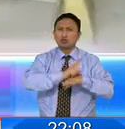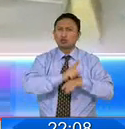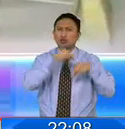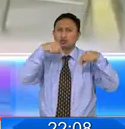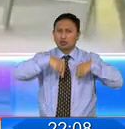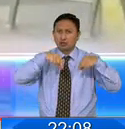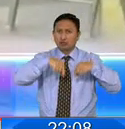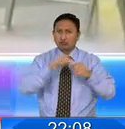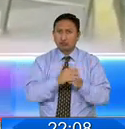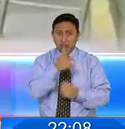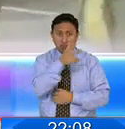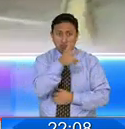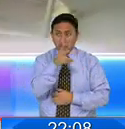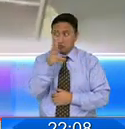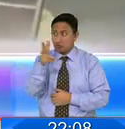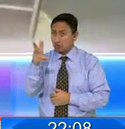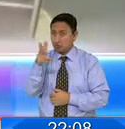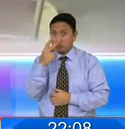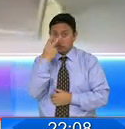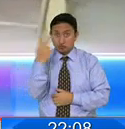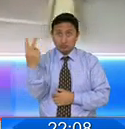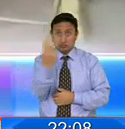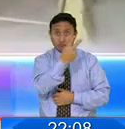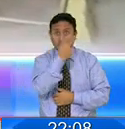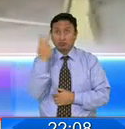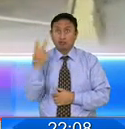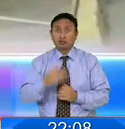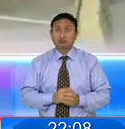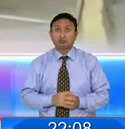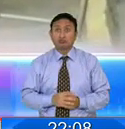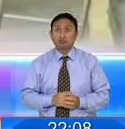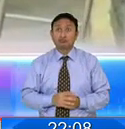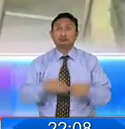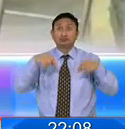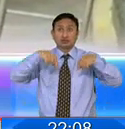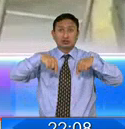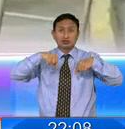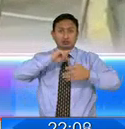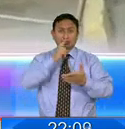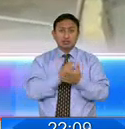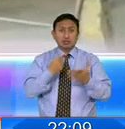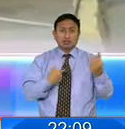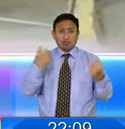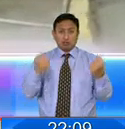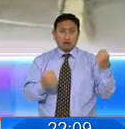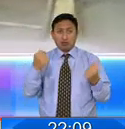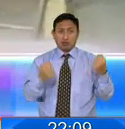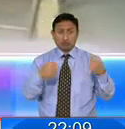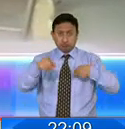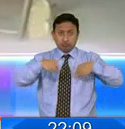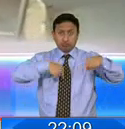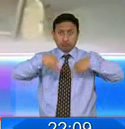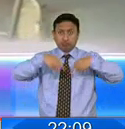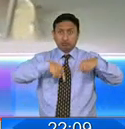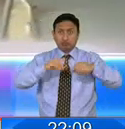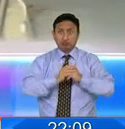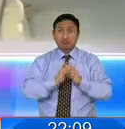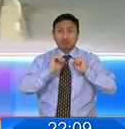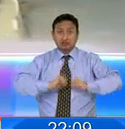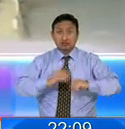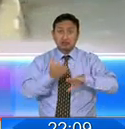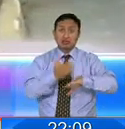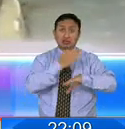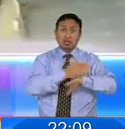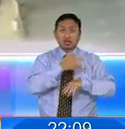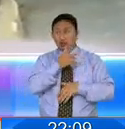5 minutos y como notarán, hay todavía afluencia de vehículos en esta vía, no solo en esta vía, porque hemos hecho un